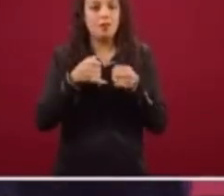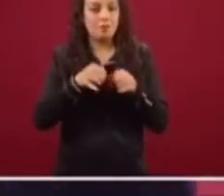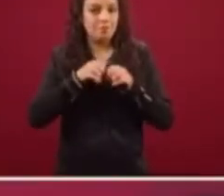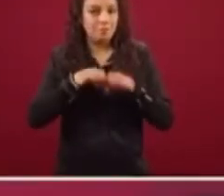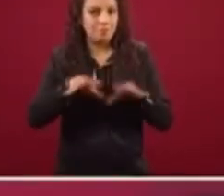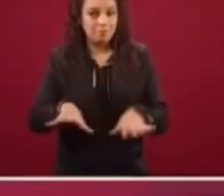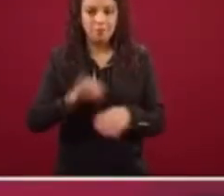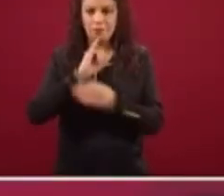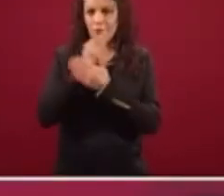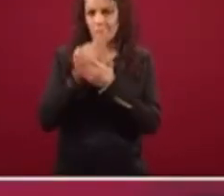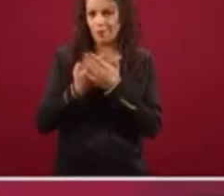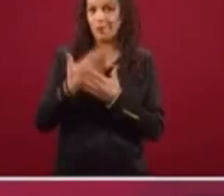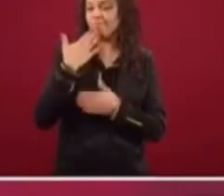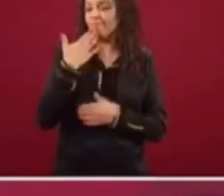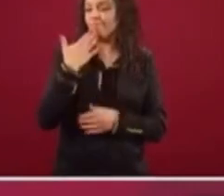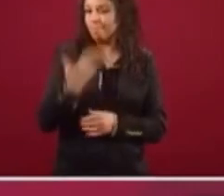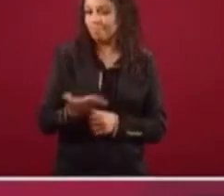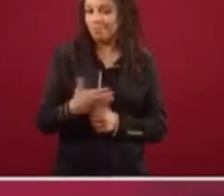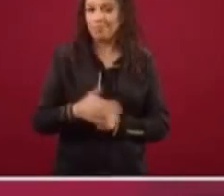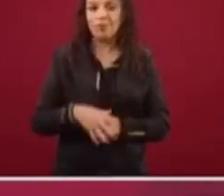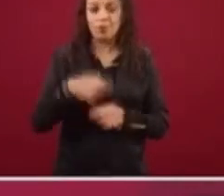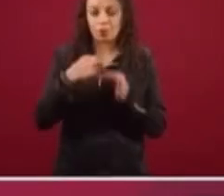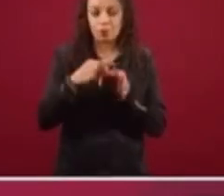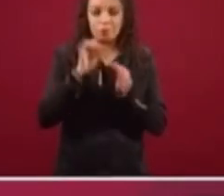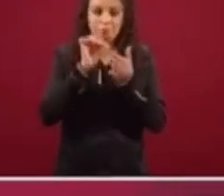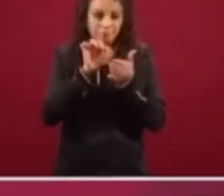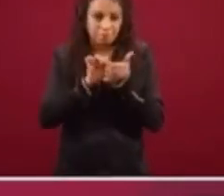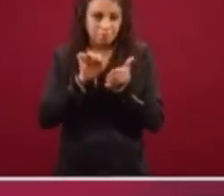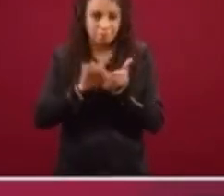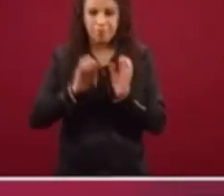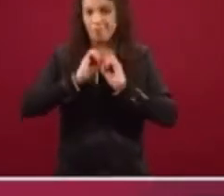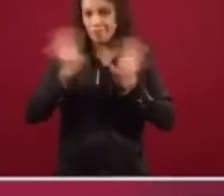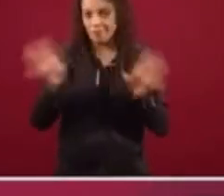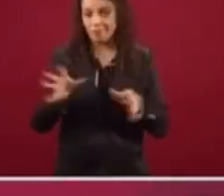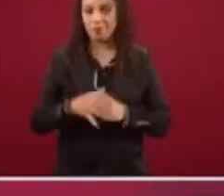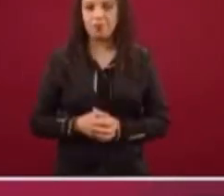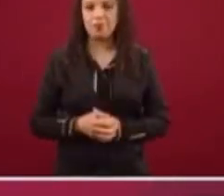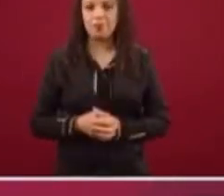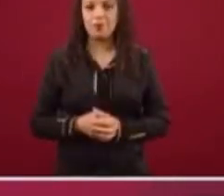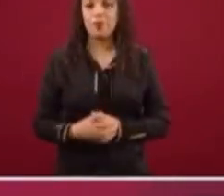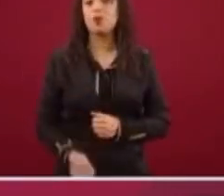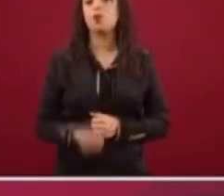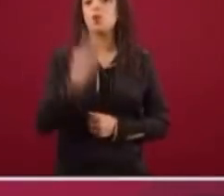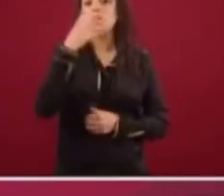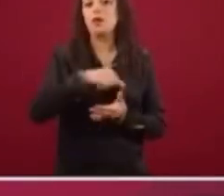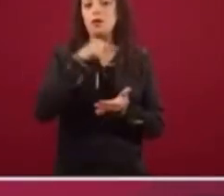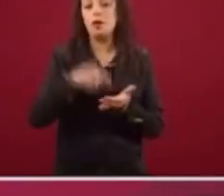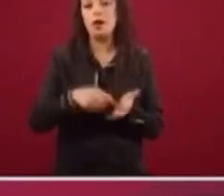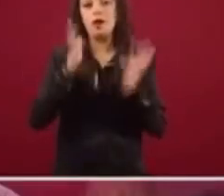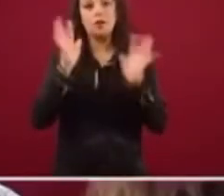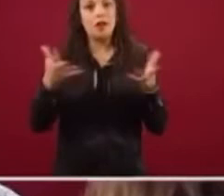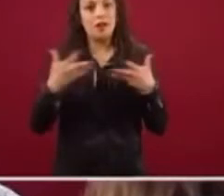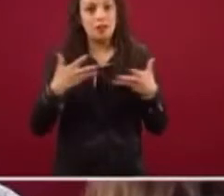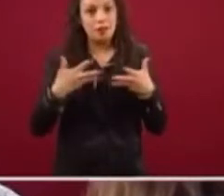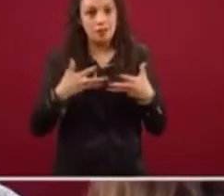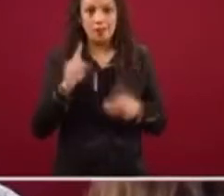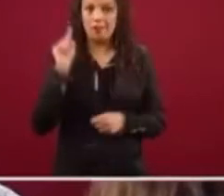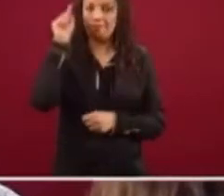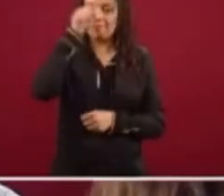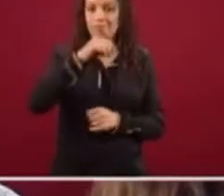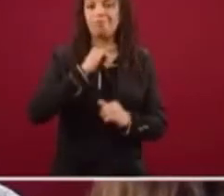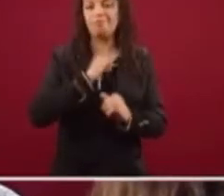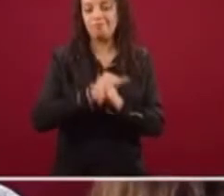perfectamente bien puntualizado de cuantos lugares ya hemos cubierto porque ya hemos ido